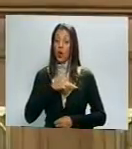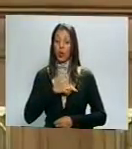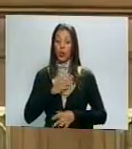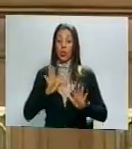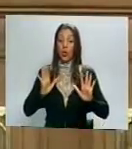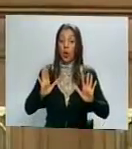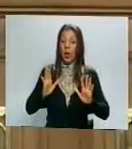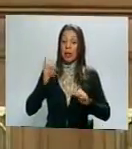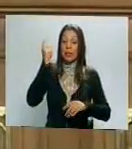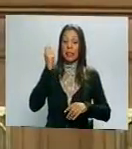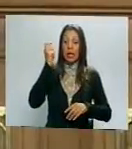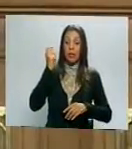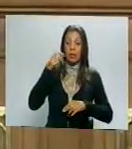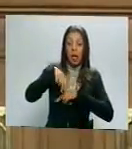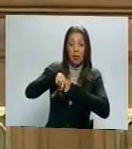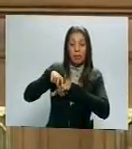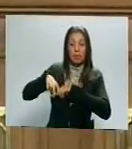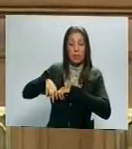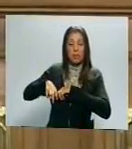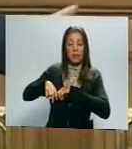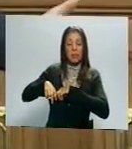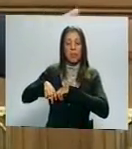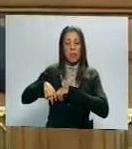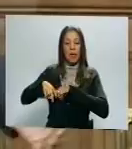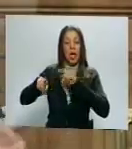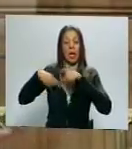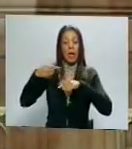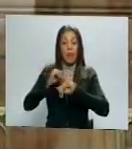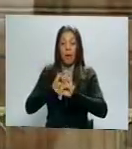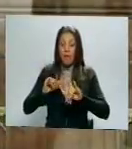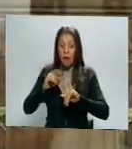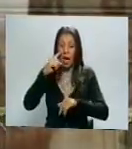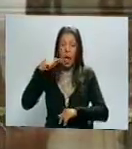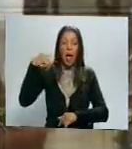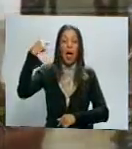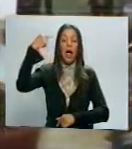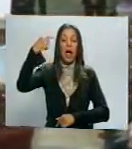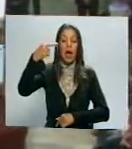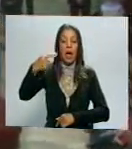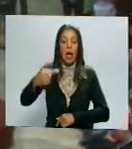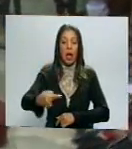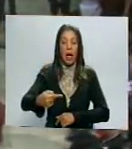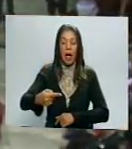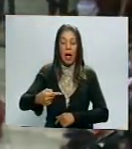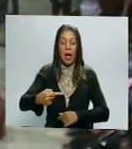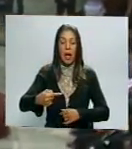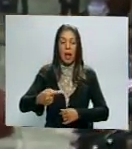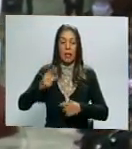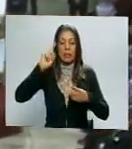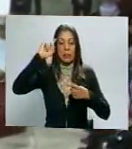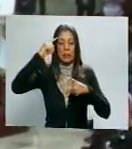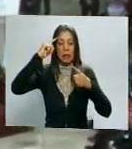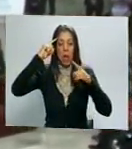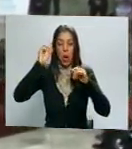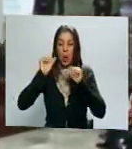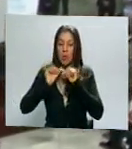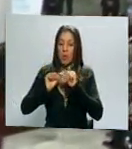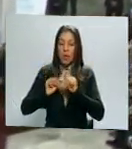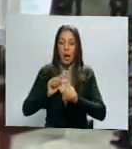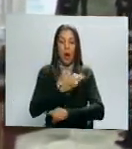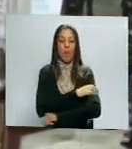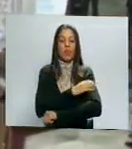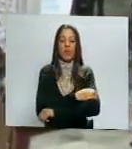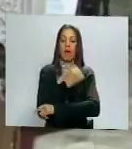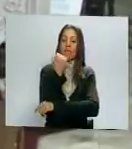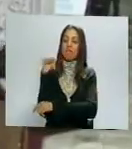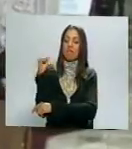de diputados, de parlamentarios. Luego, el año siguiente, la locura siguió. Se declararon en